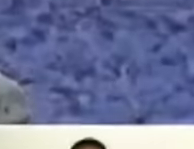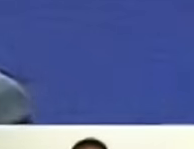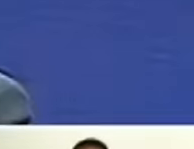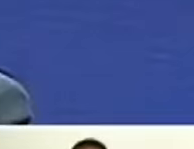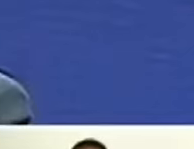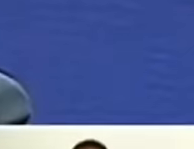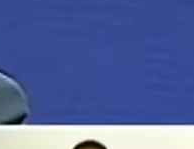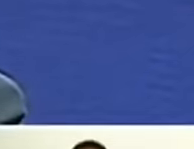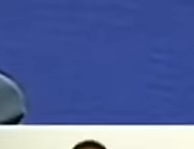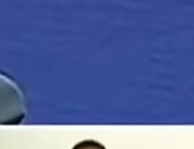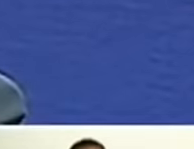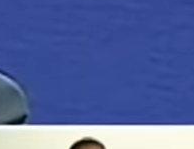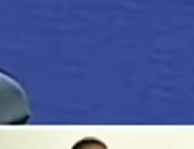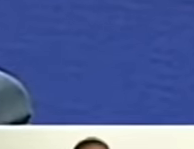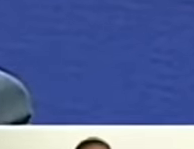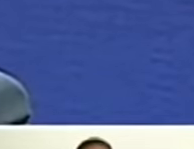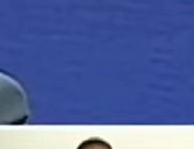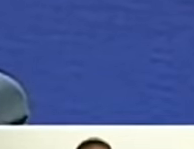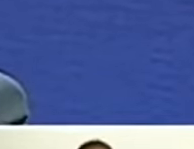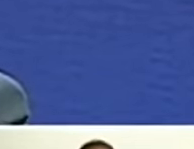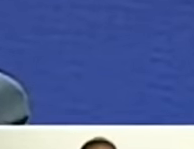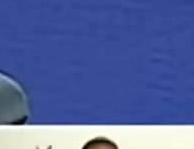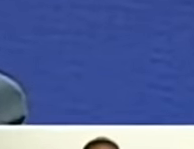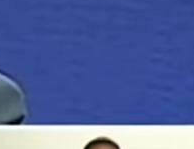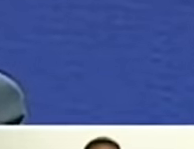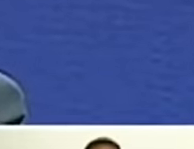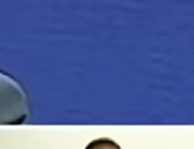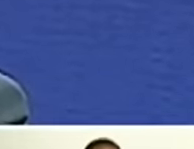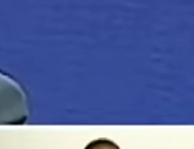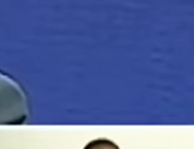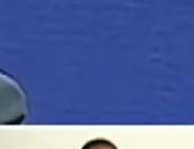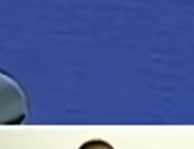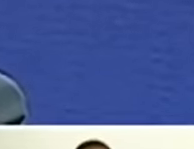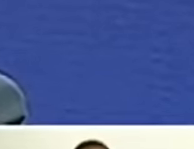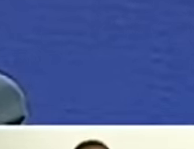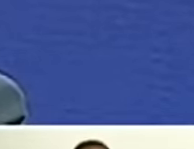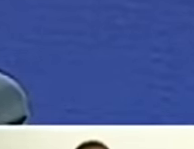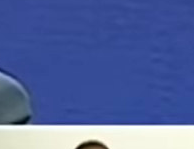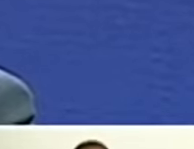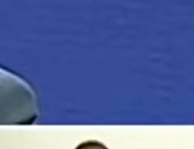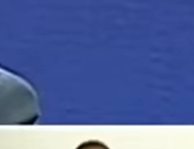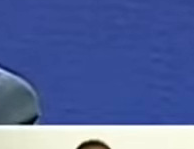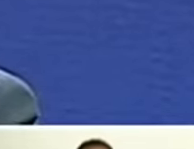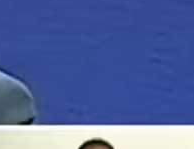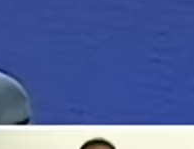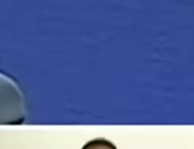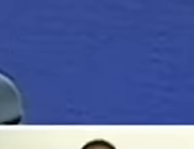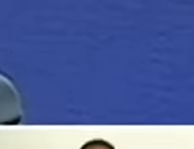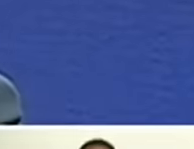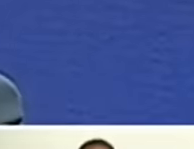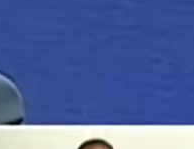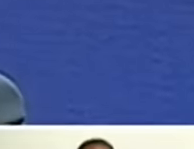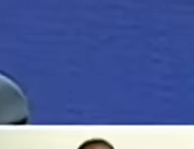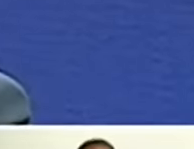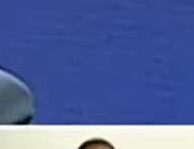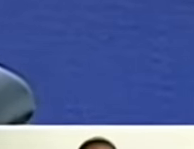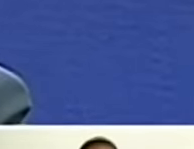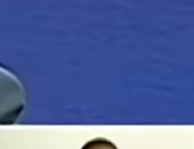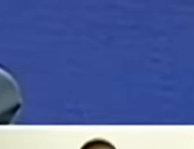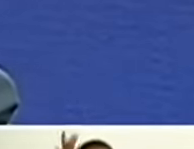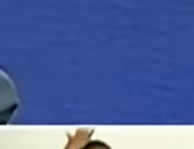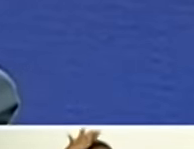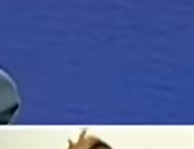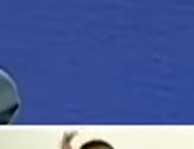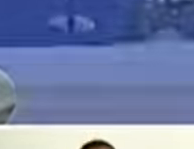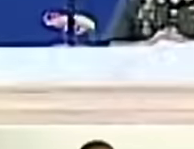Muy parecido a lo del laudo arbitral. Semejanzas que no son por casualidad, son por